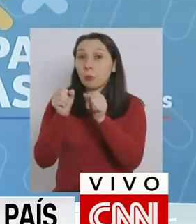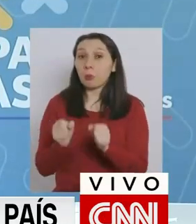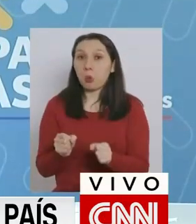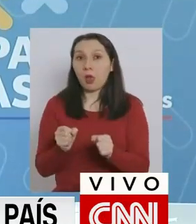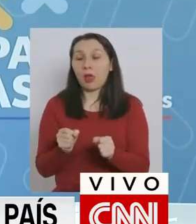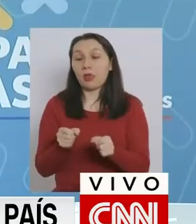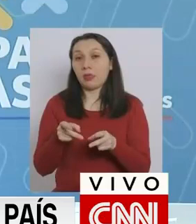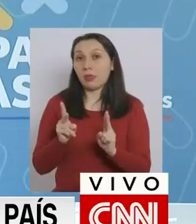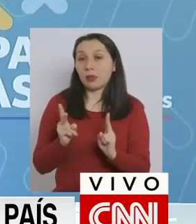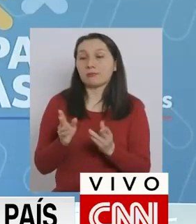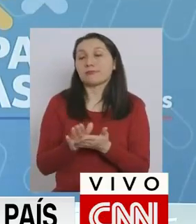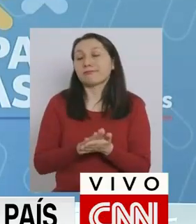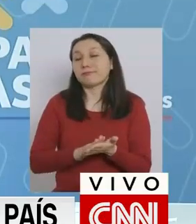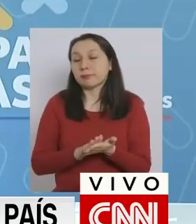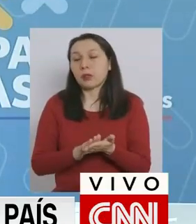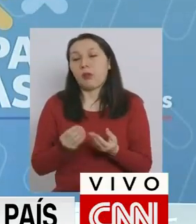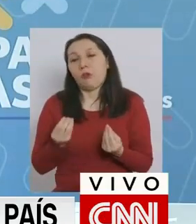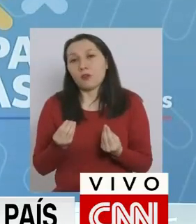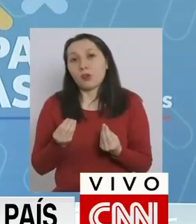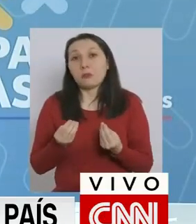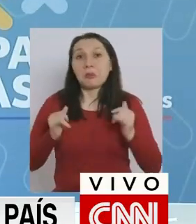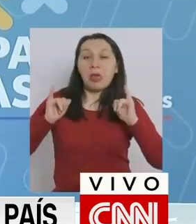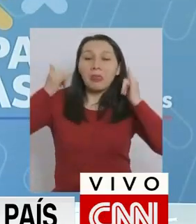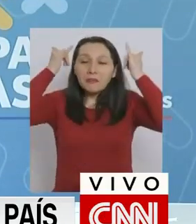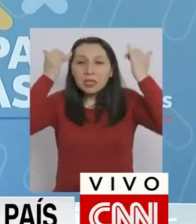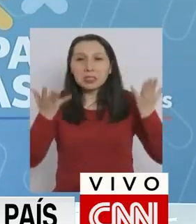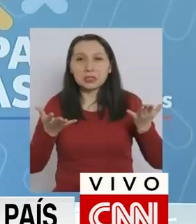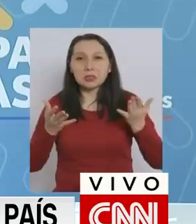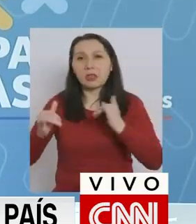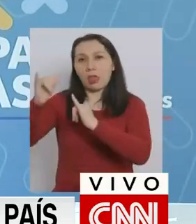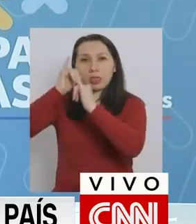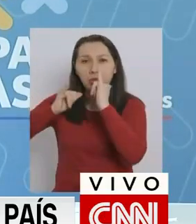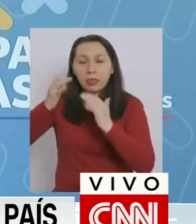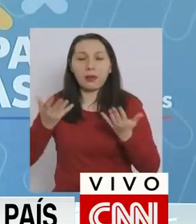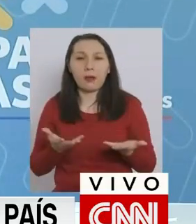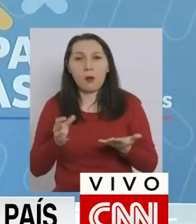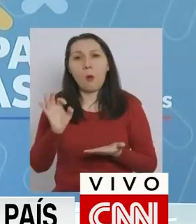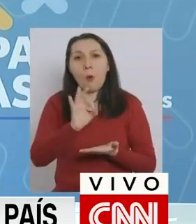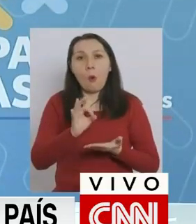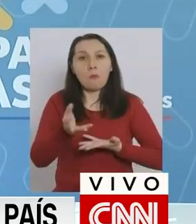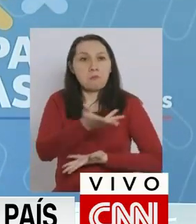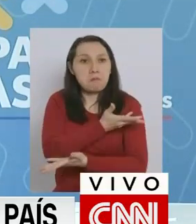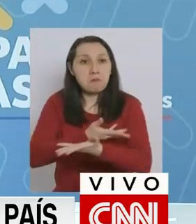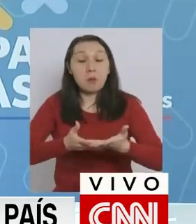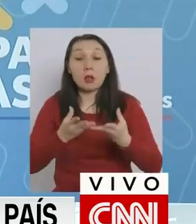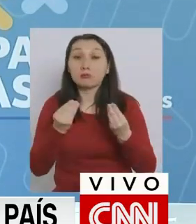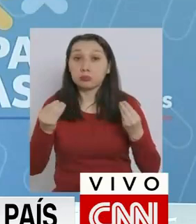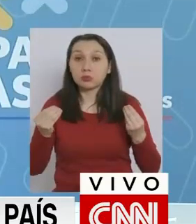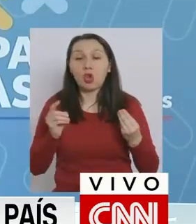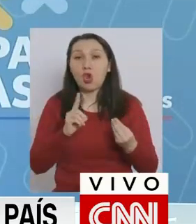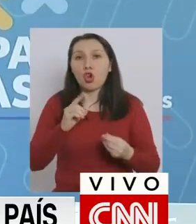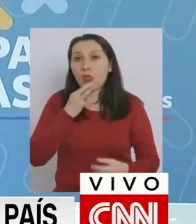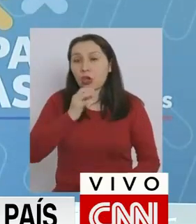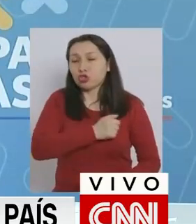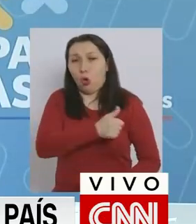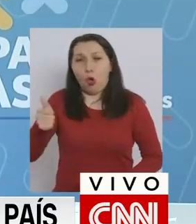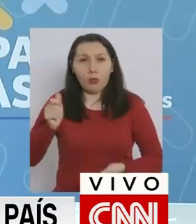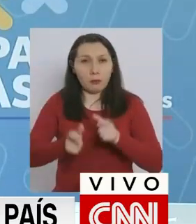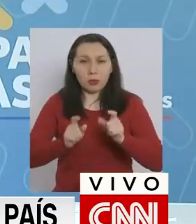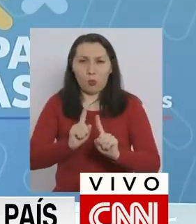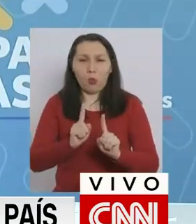posibilidad, obviamente, de divertirse, de tomar alcohol, de convivir, muchas veces, no digo que todas las